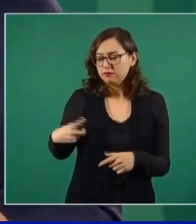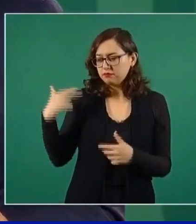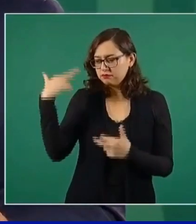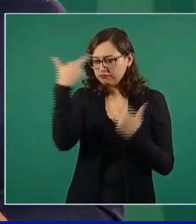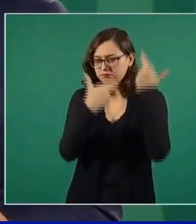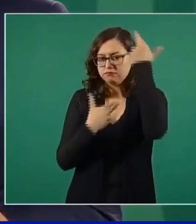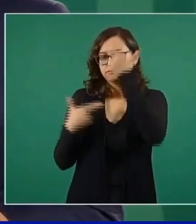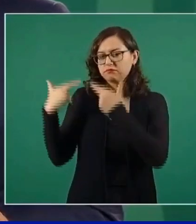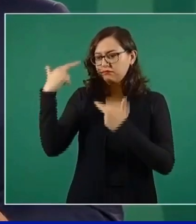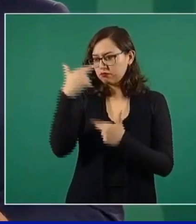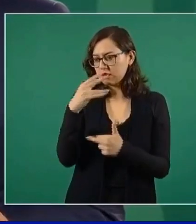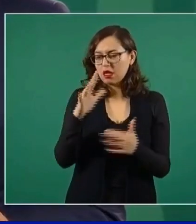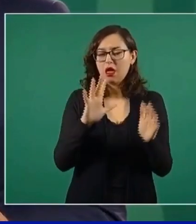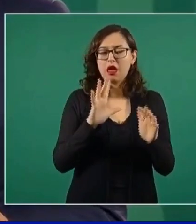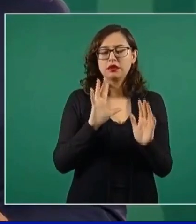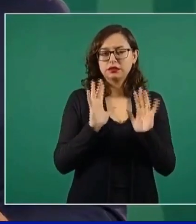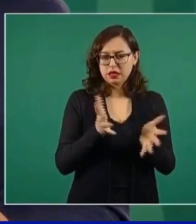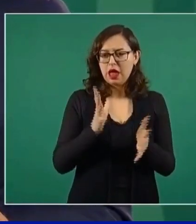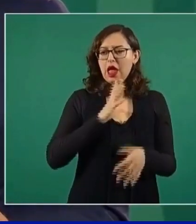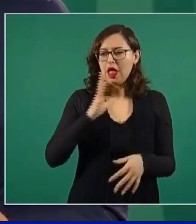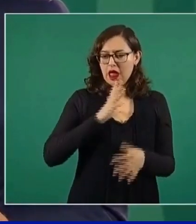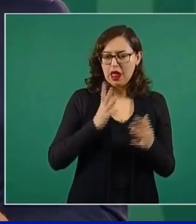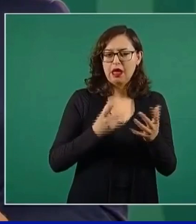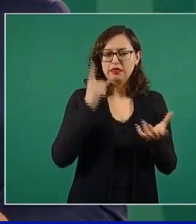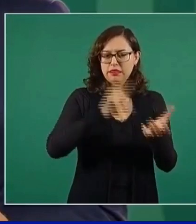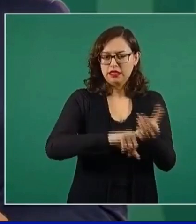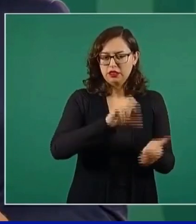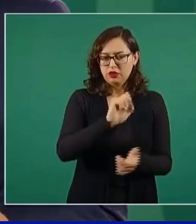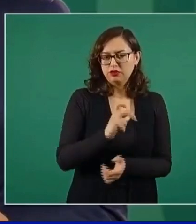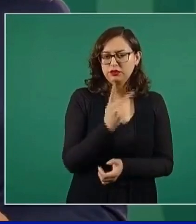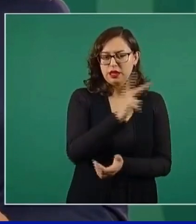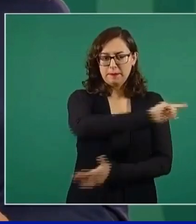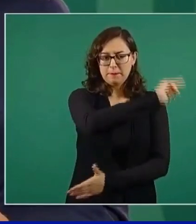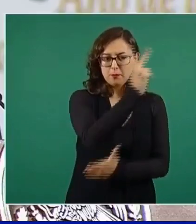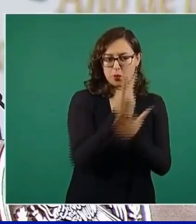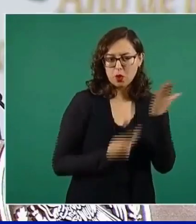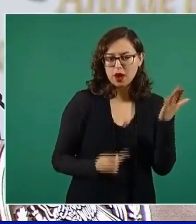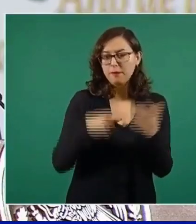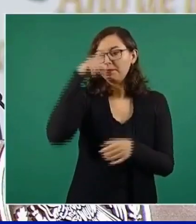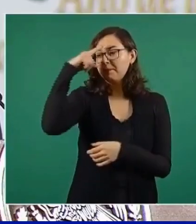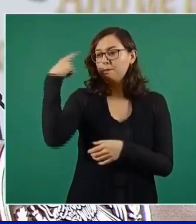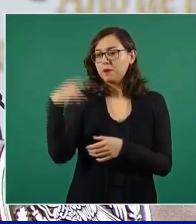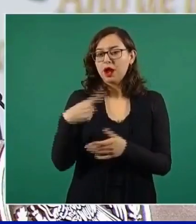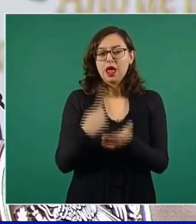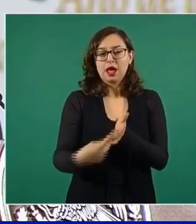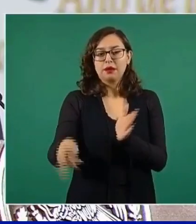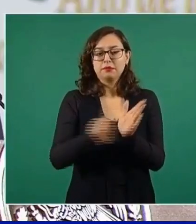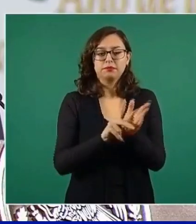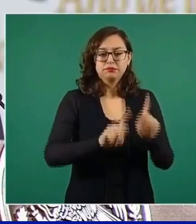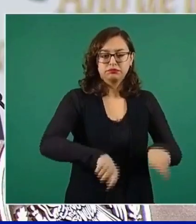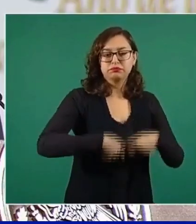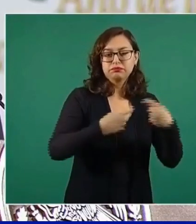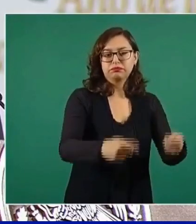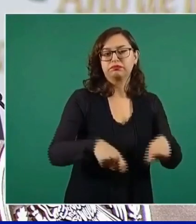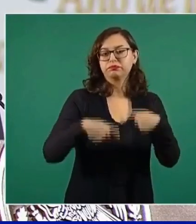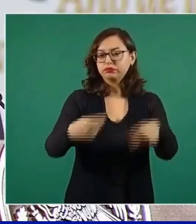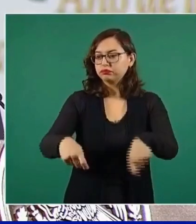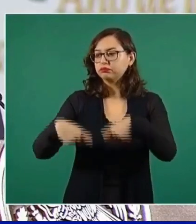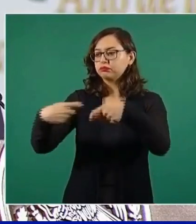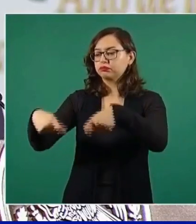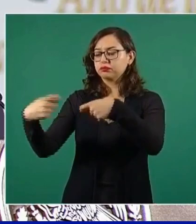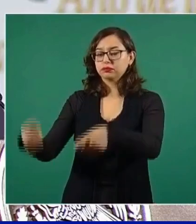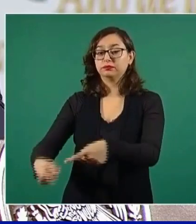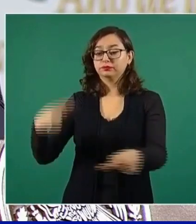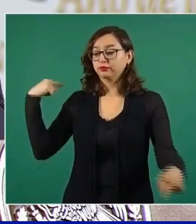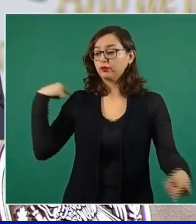regularización, de basificación. Desde que estamos en el gobierno se han regularizado, se han